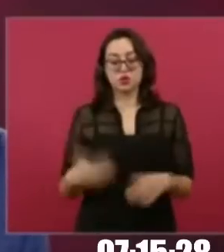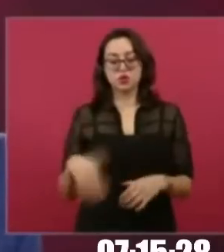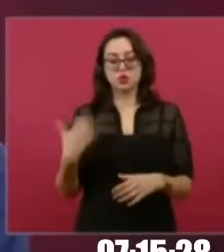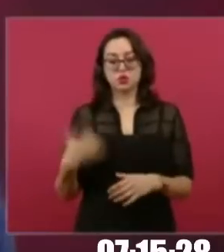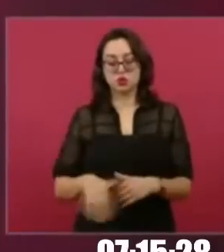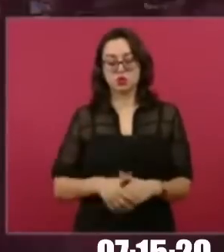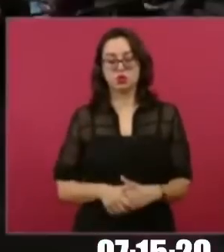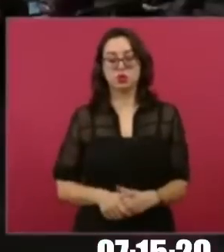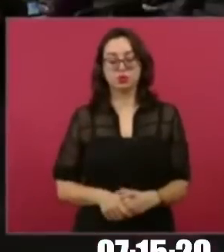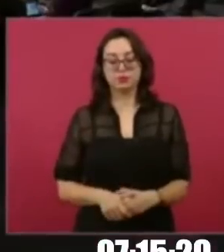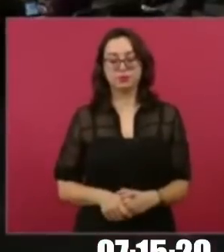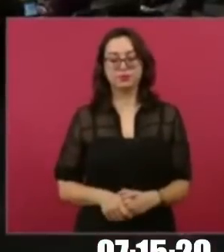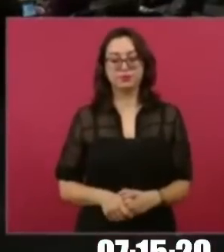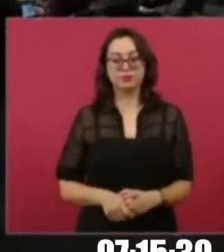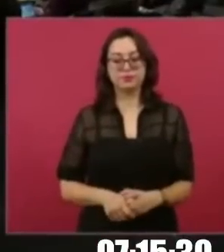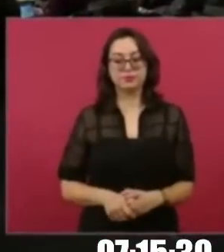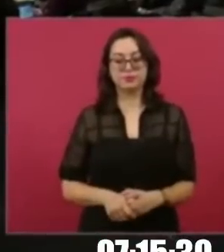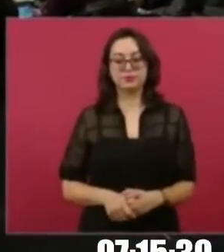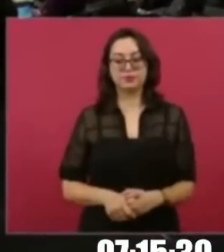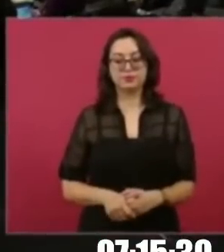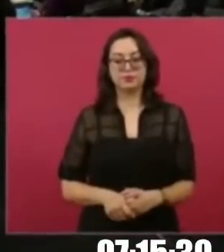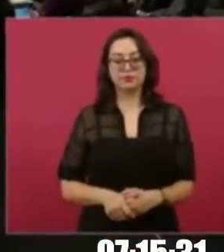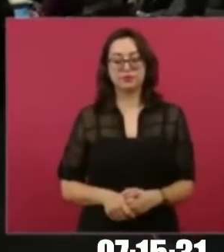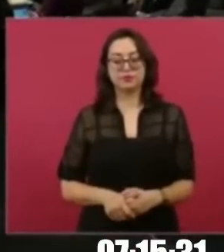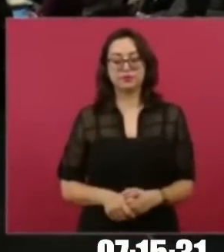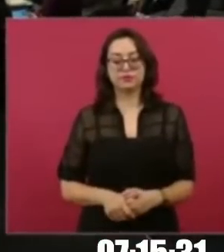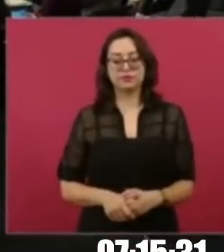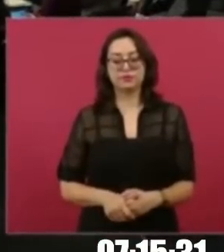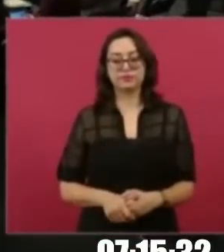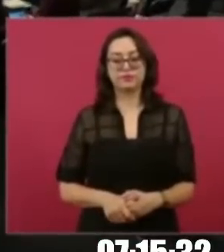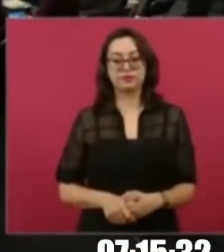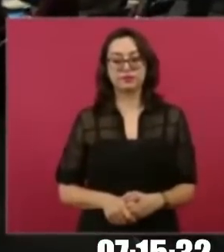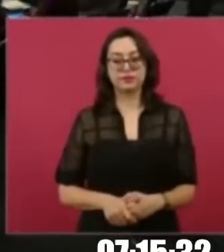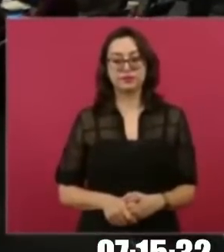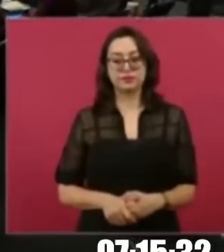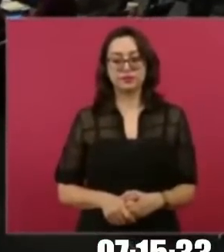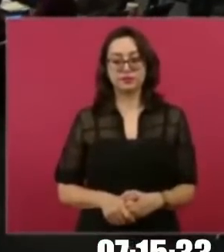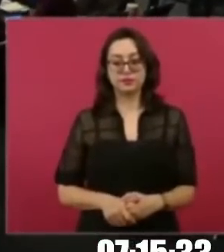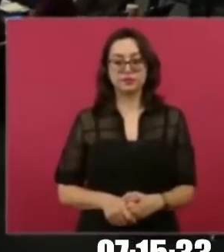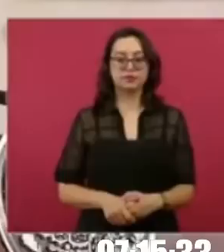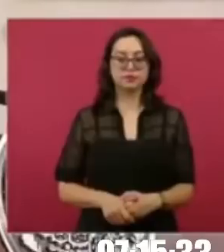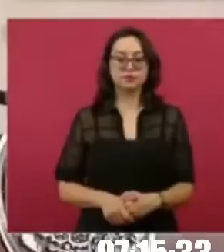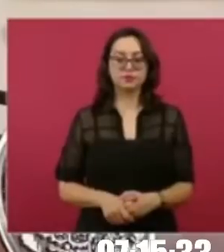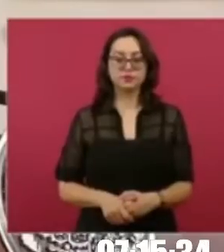se hablaba de que iba a ser un sistema nosotros sostuvimos